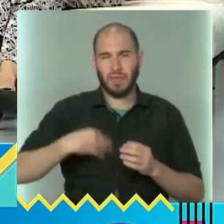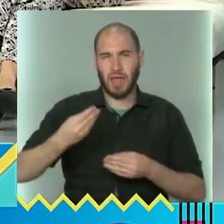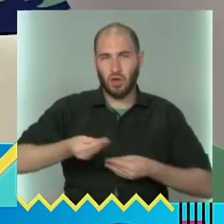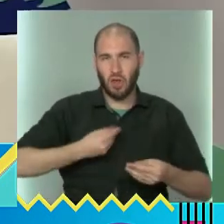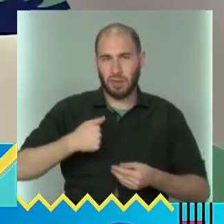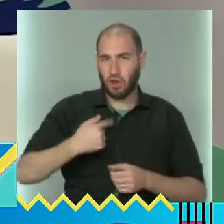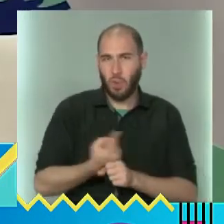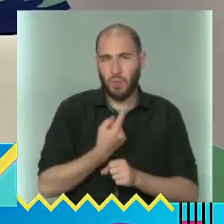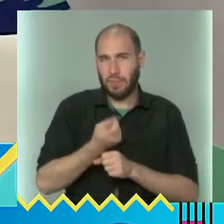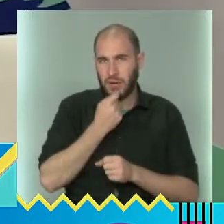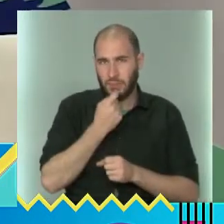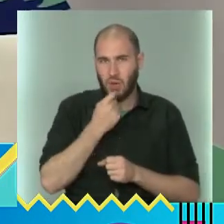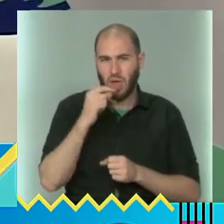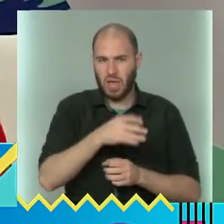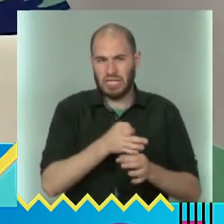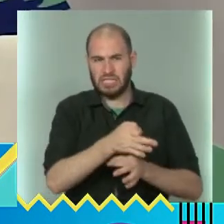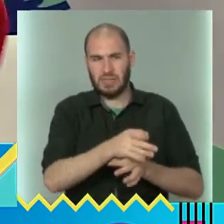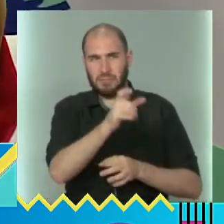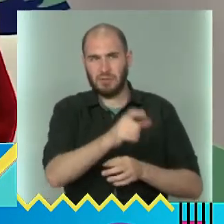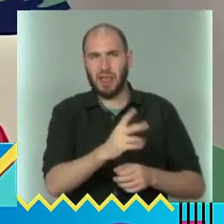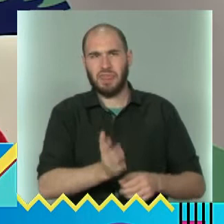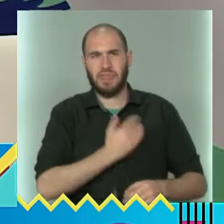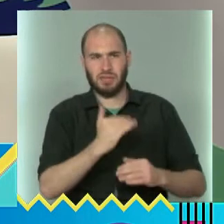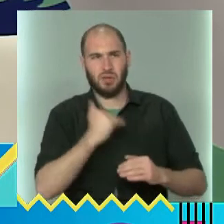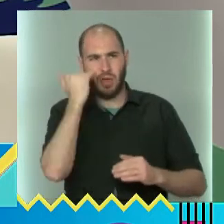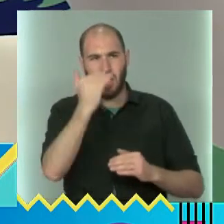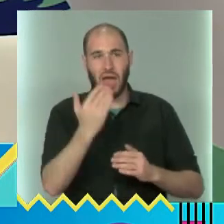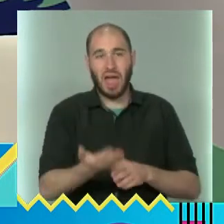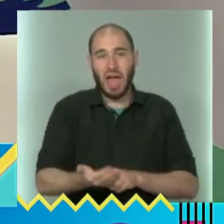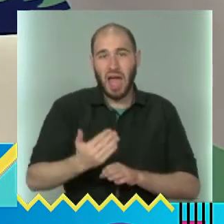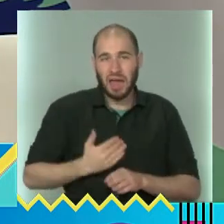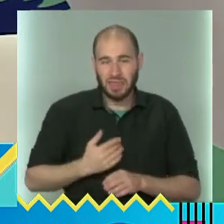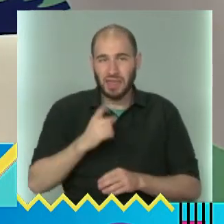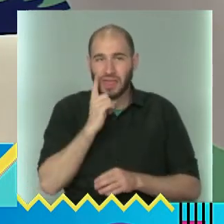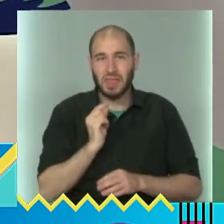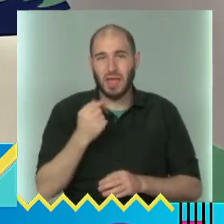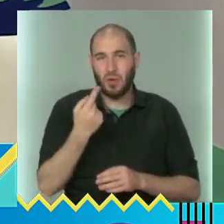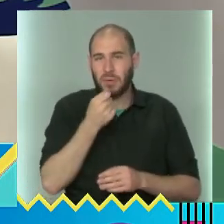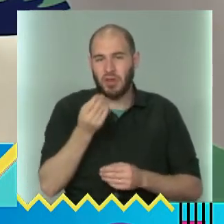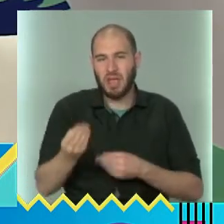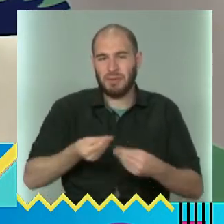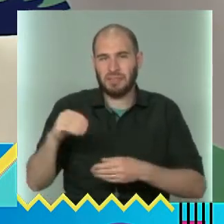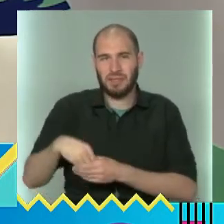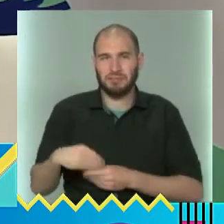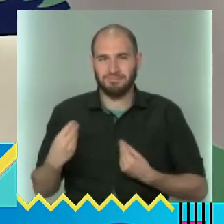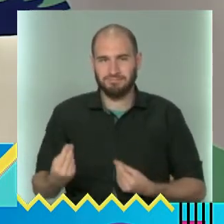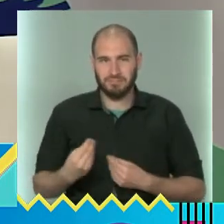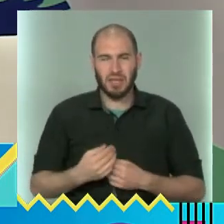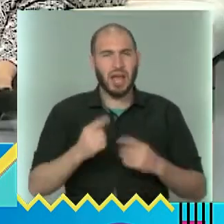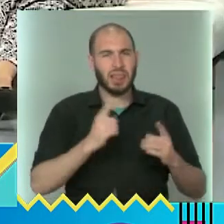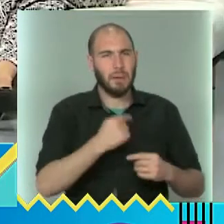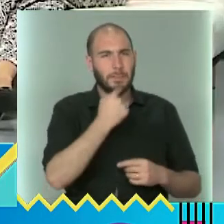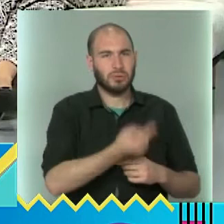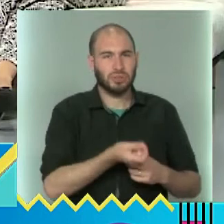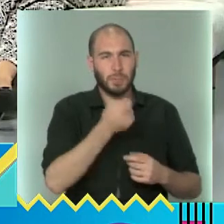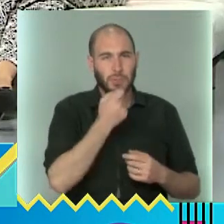económica todavía, por ejemplo, pueda hacerle coaching a un alto directivo sin haber pasado ni un día de su vida en una empresa. Y yo lo preguntaba también en